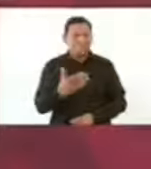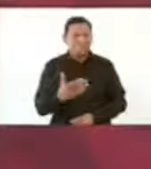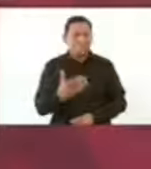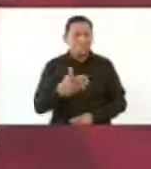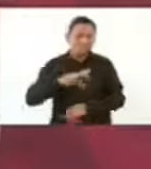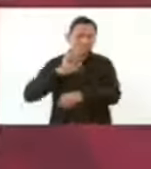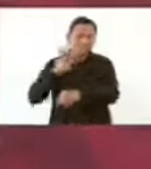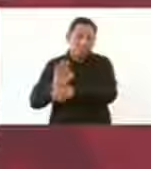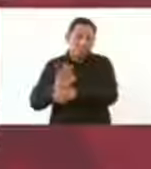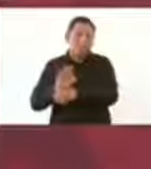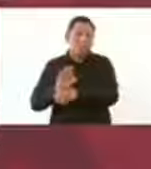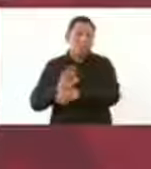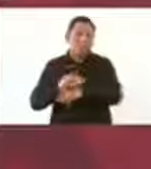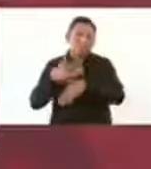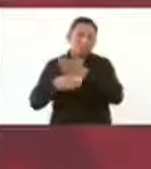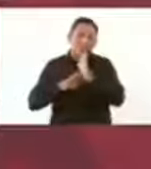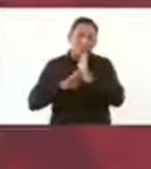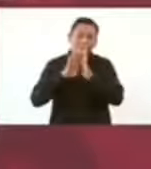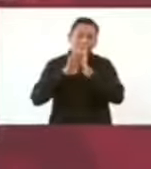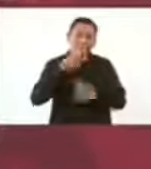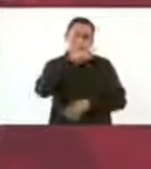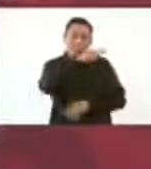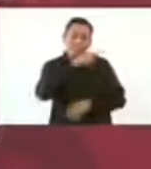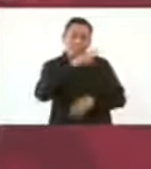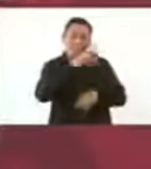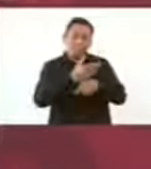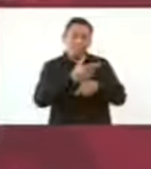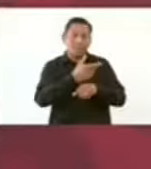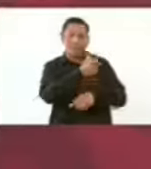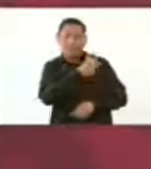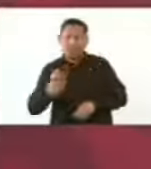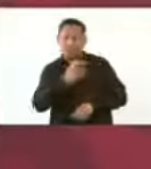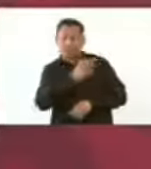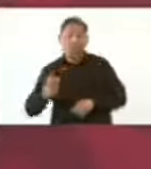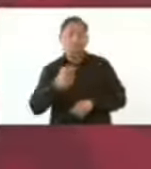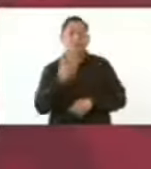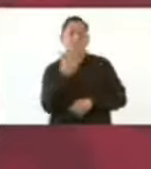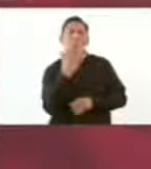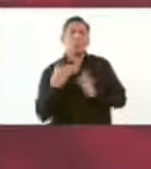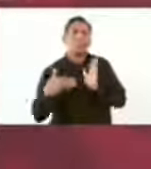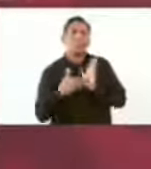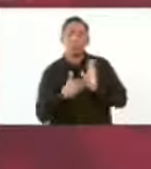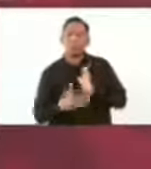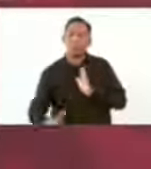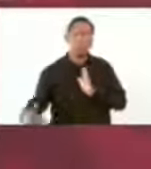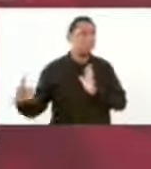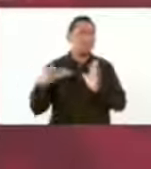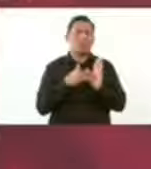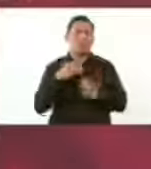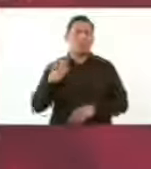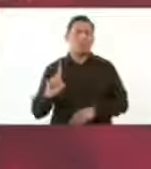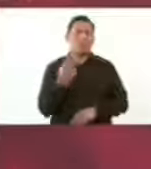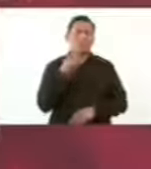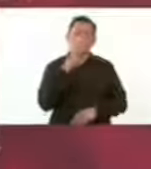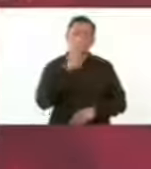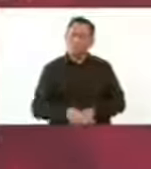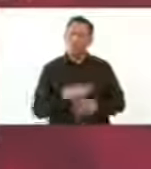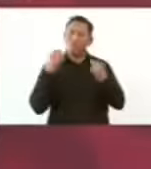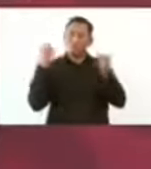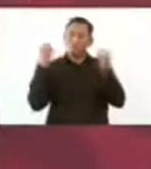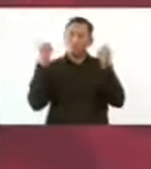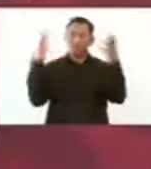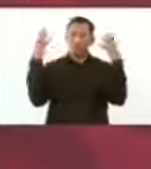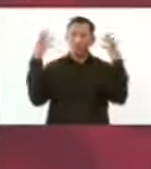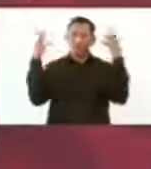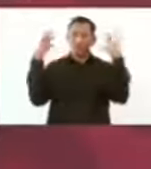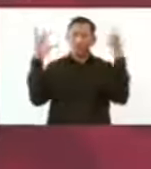y salen adelante allá, están enviando 50 mil millones de dólares. Un aplauso a